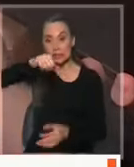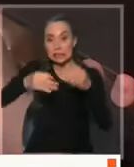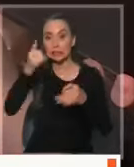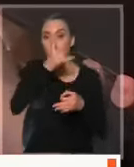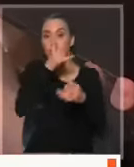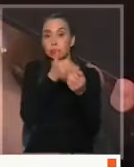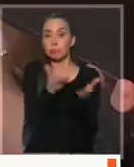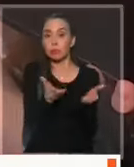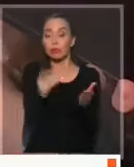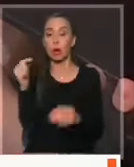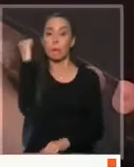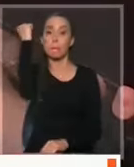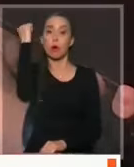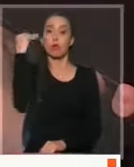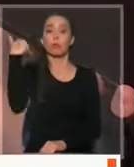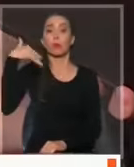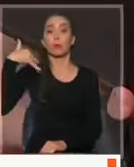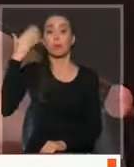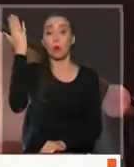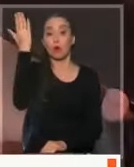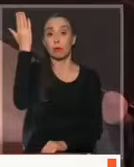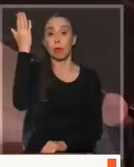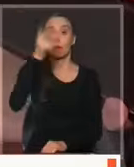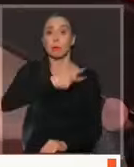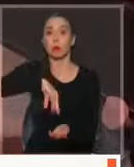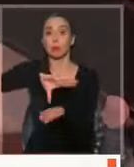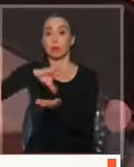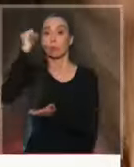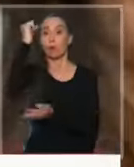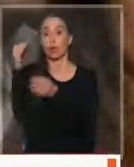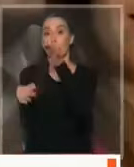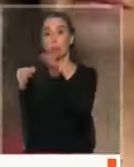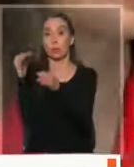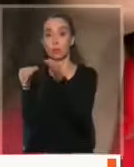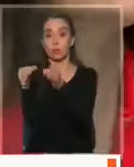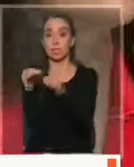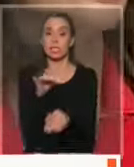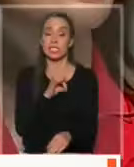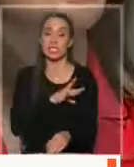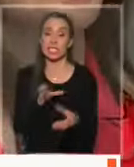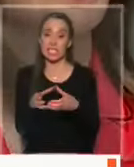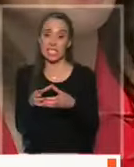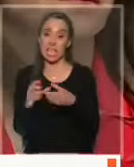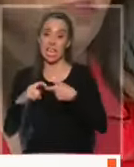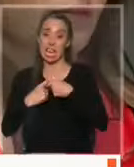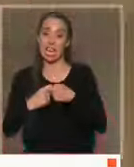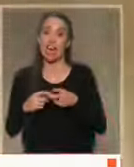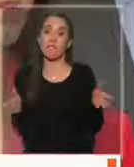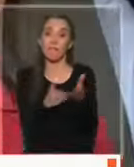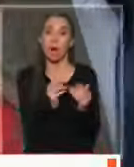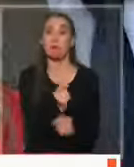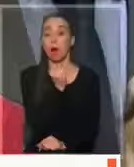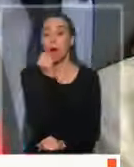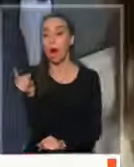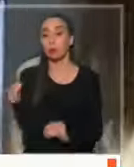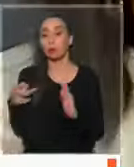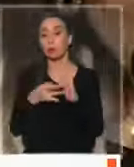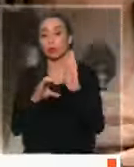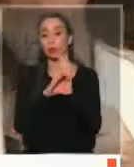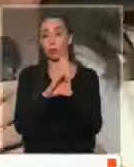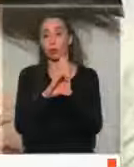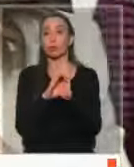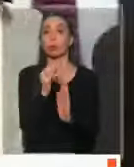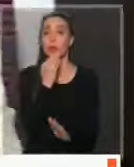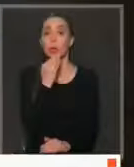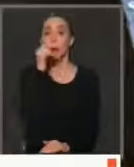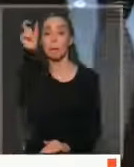poder tan importante para nuestro país como el Poder Judicial. Desde Chile Vamos anunciaron sus propias acusaciones constitucionales,